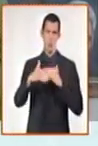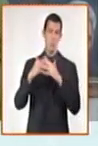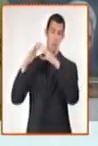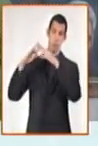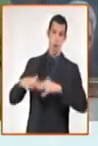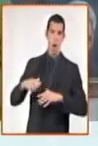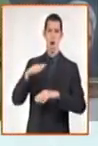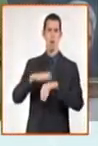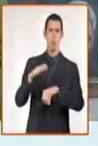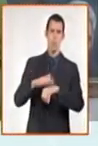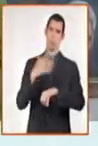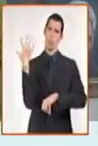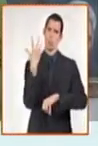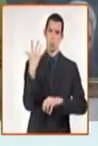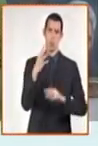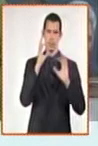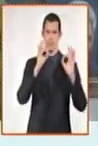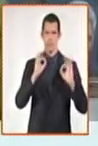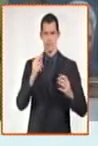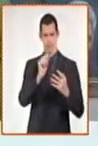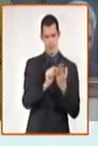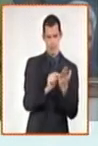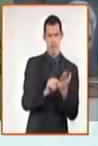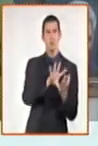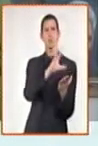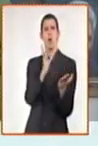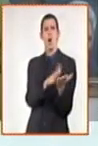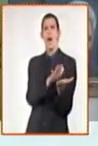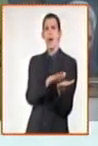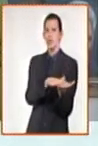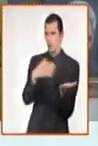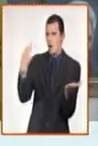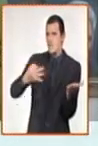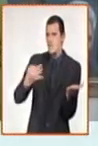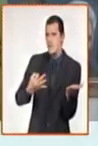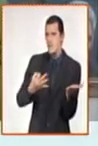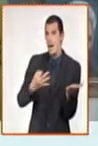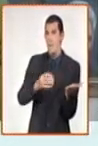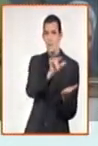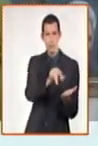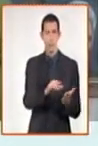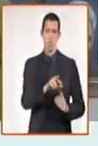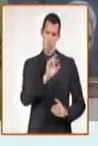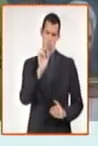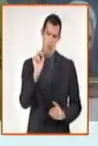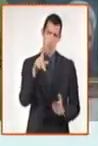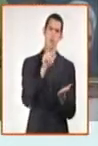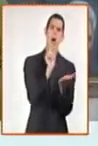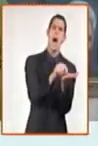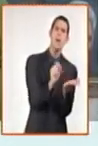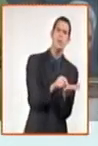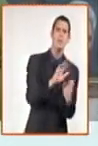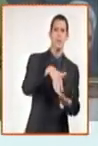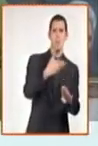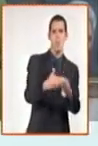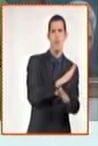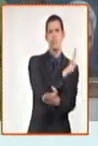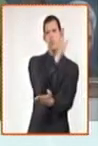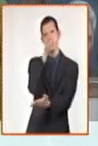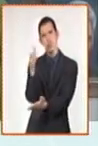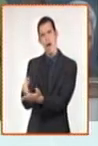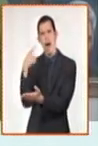para que el resultado y los datos que pudiéramos estar mostrando sean los datos reales de las afectaciones del huracán. Hablando